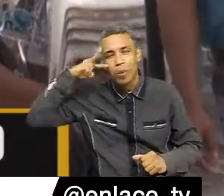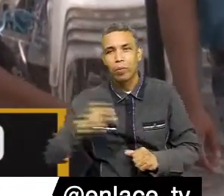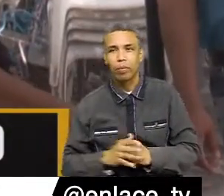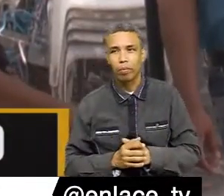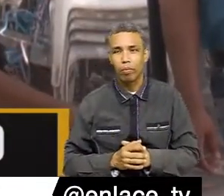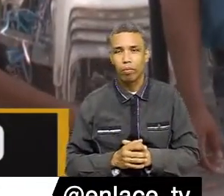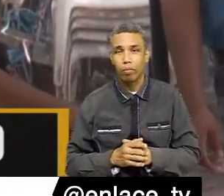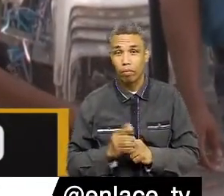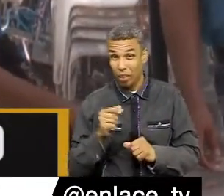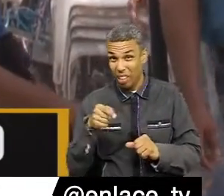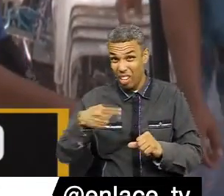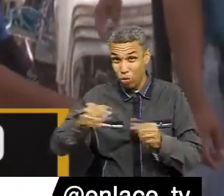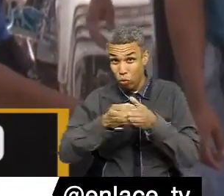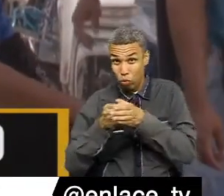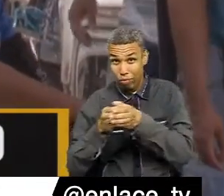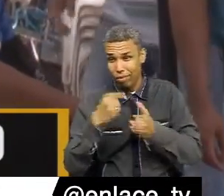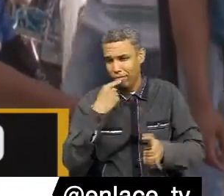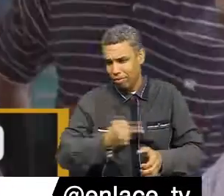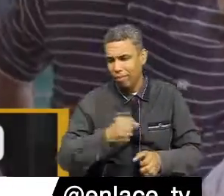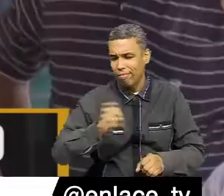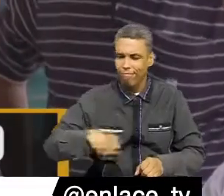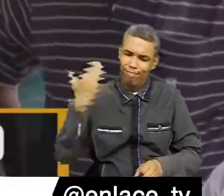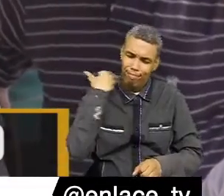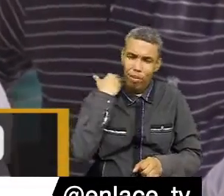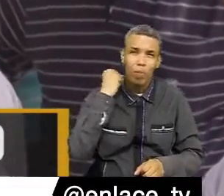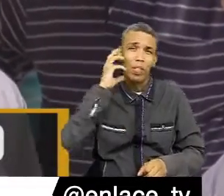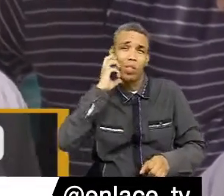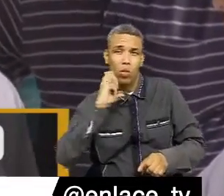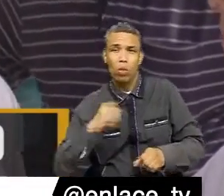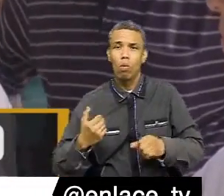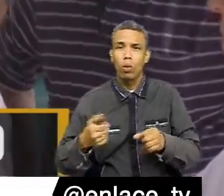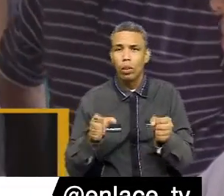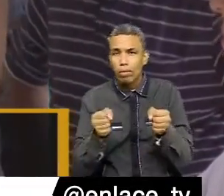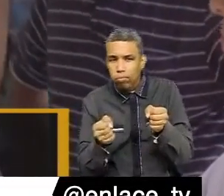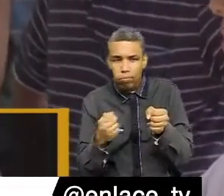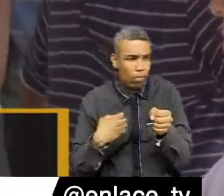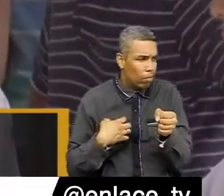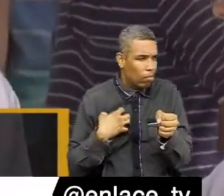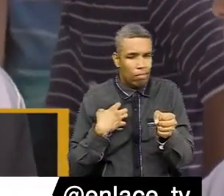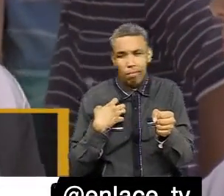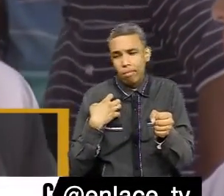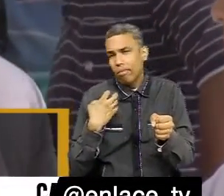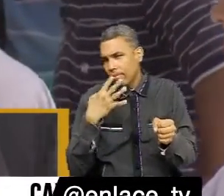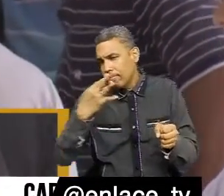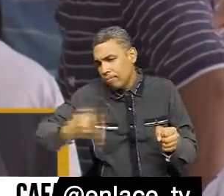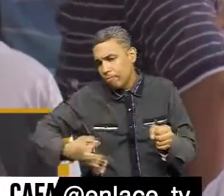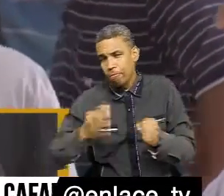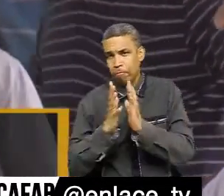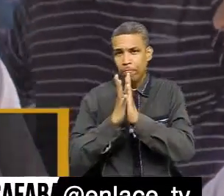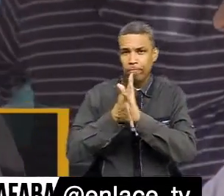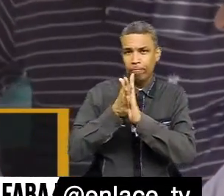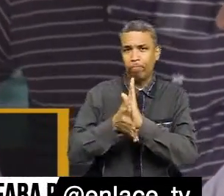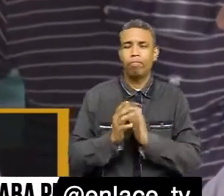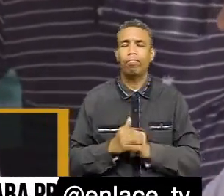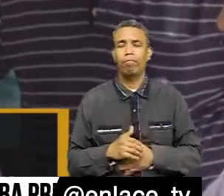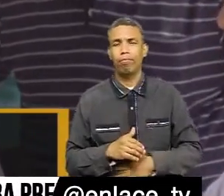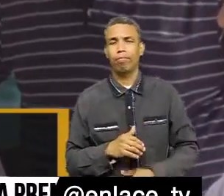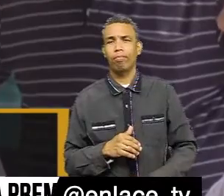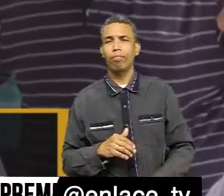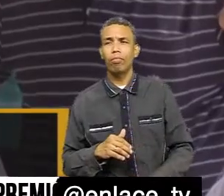hurto, especialmente en horas nocturnas. La inseguridad que se está viendo en la ciudad, prácticamente se